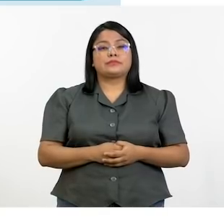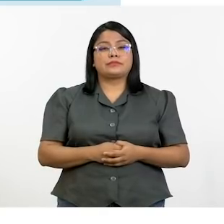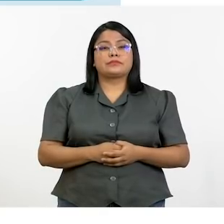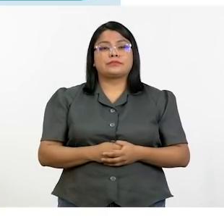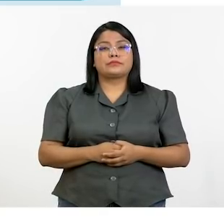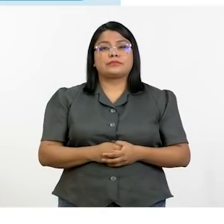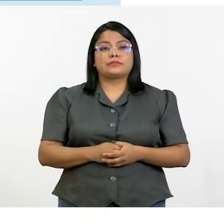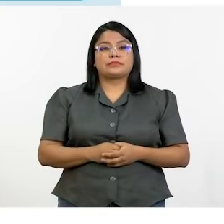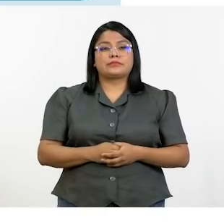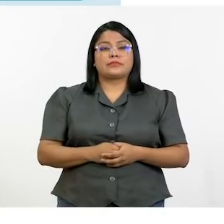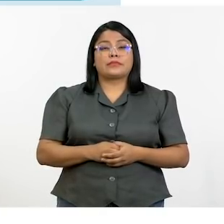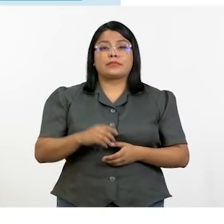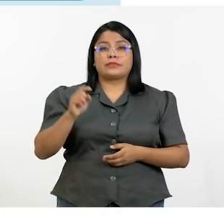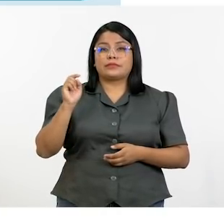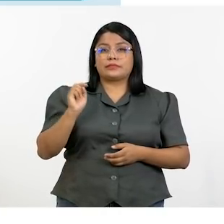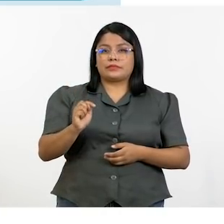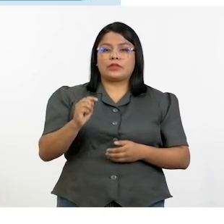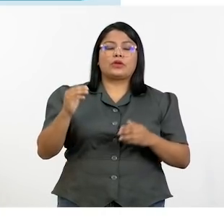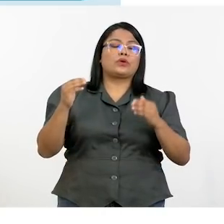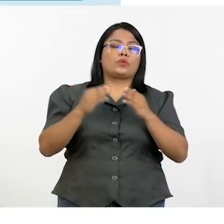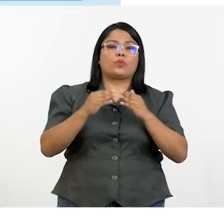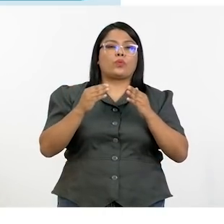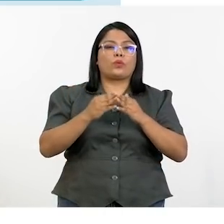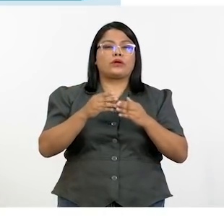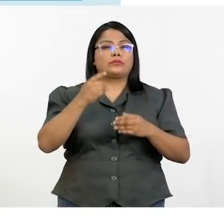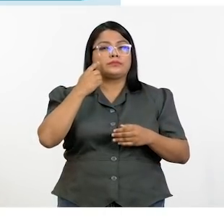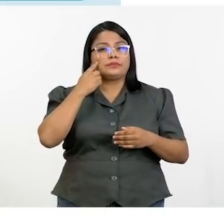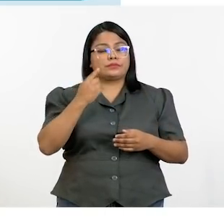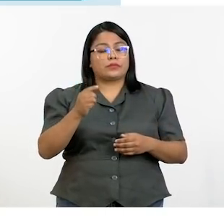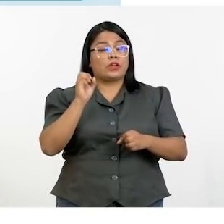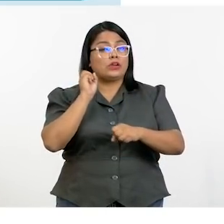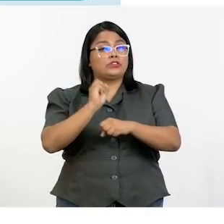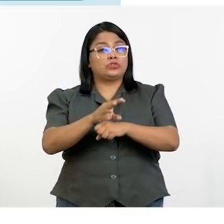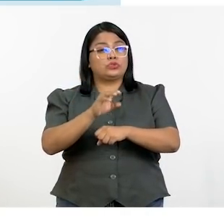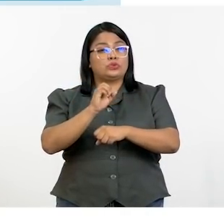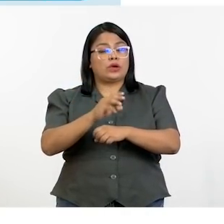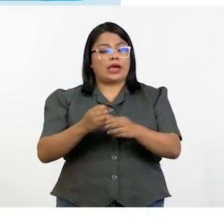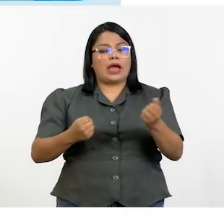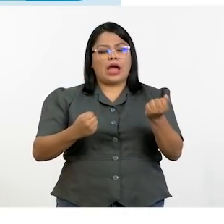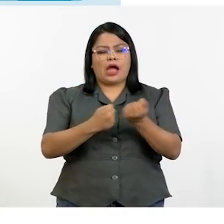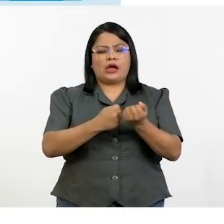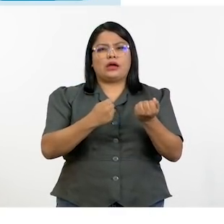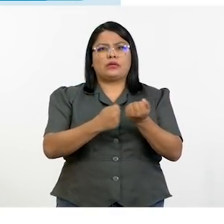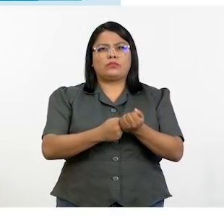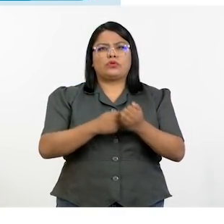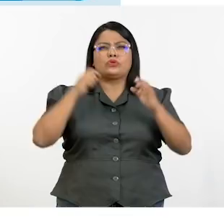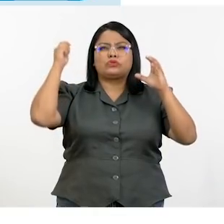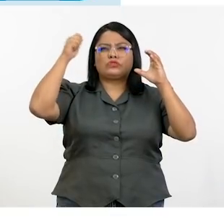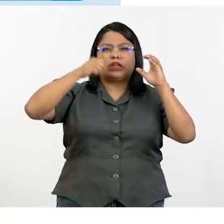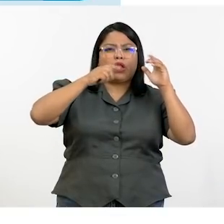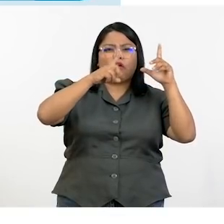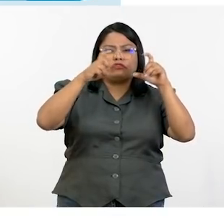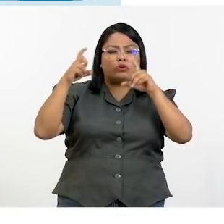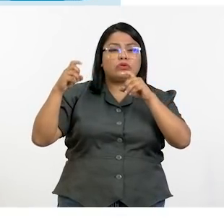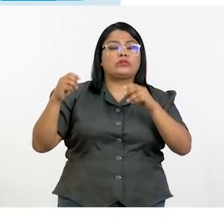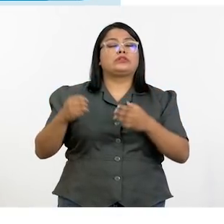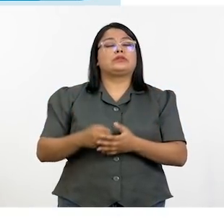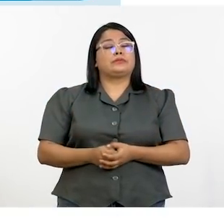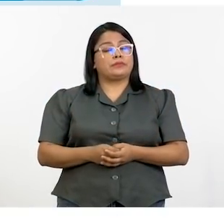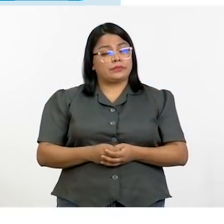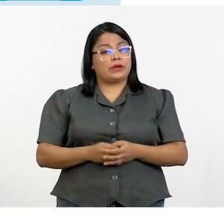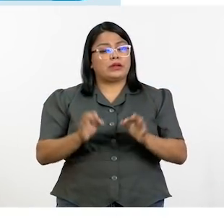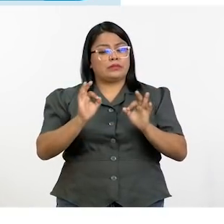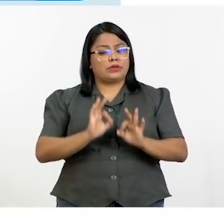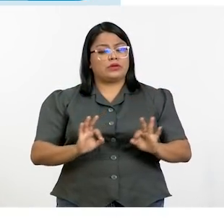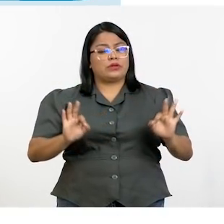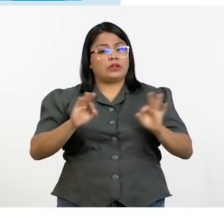mismas. En este apartado, también dispondrá de sugerencias de apoyos audiovisuales para